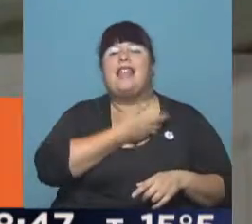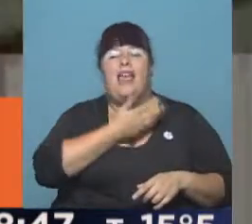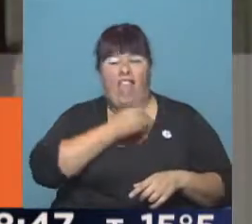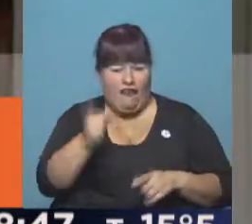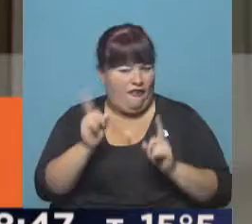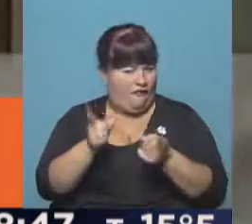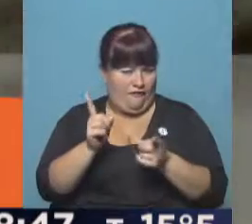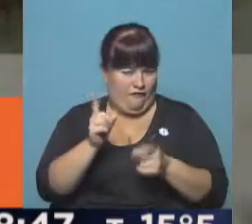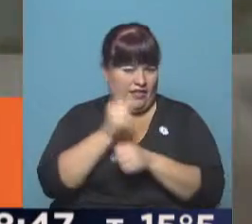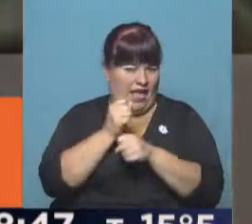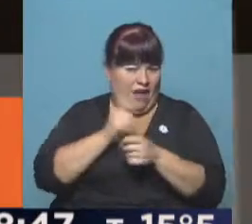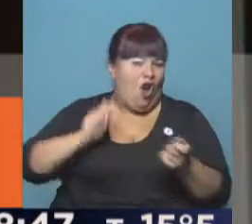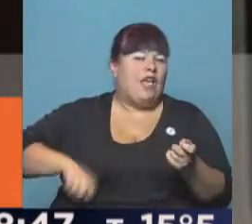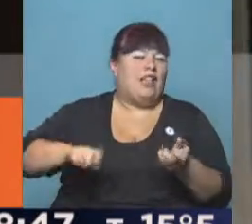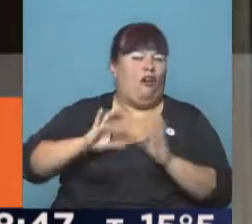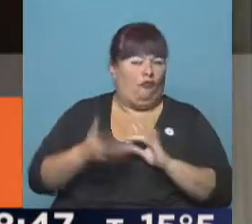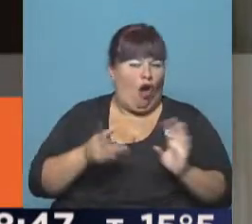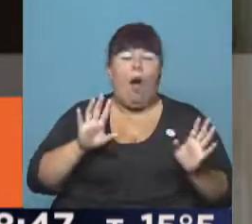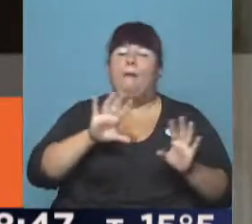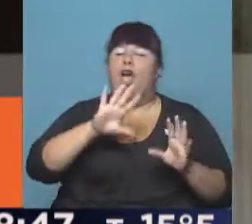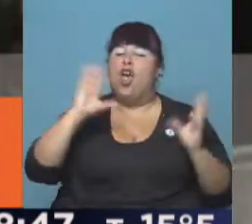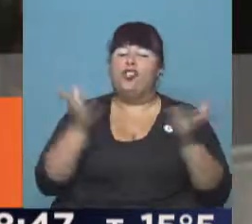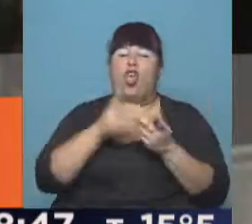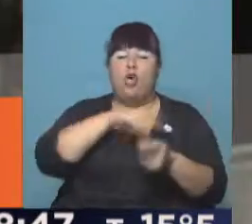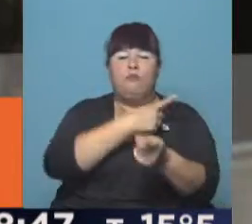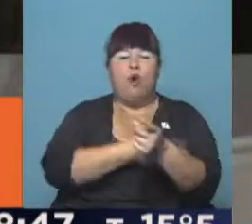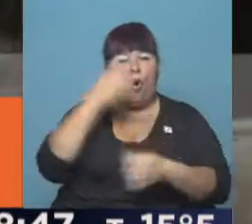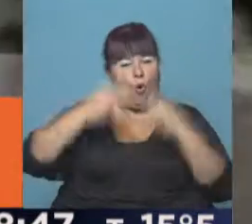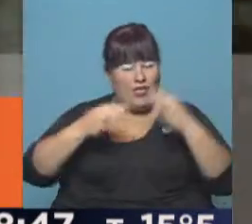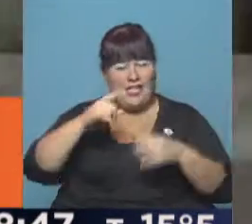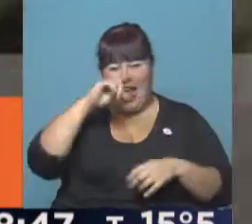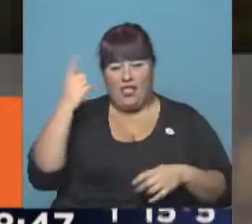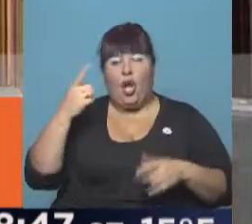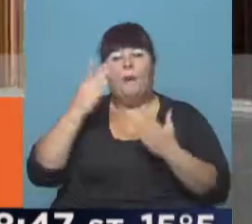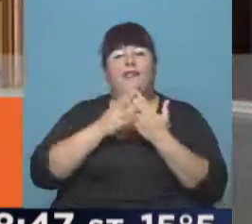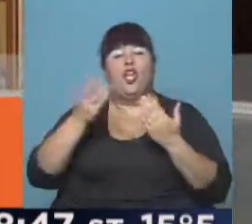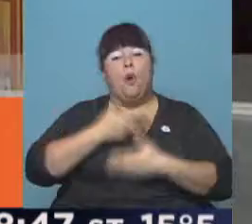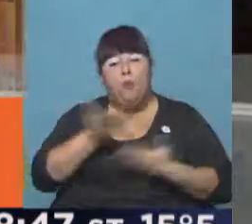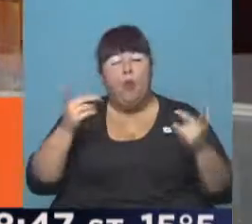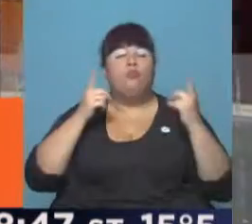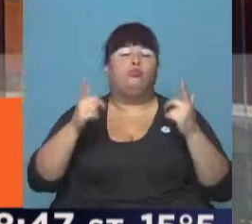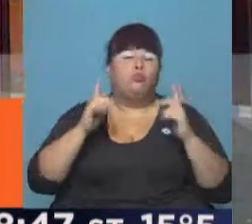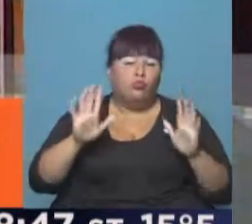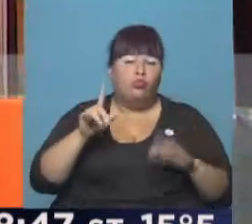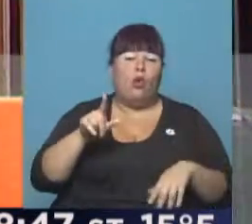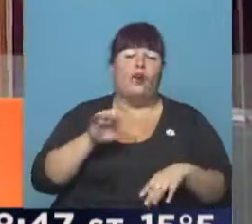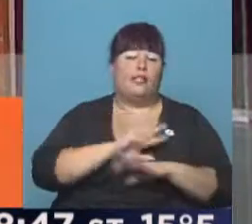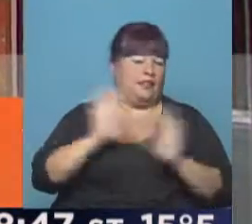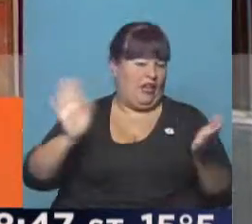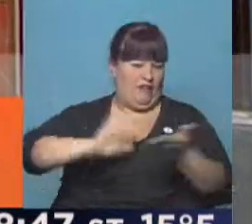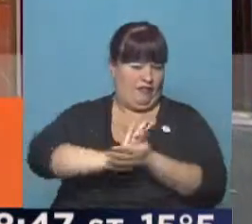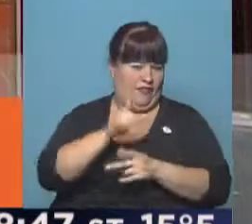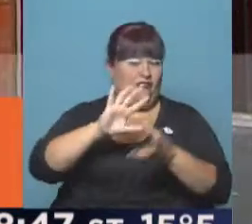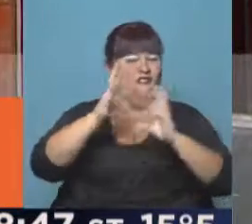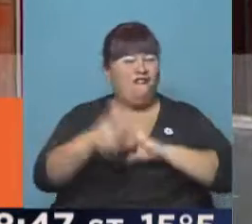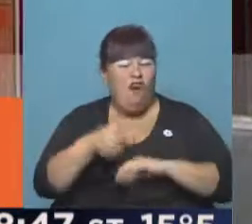esto siga habiendo el trabajo esclavo pero en todo el poder judicial de la nación en los ministerios públicos afortunadamente se desapareció de